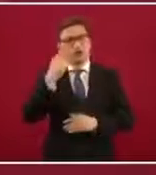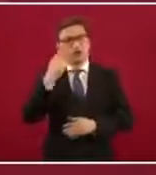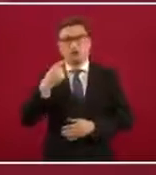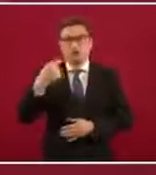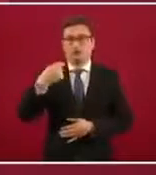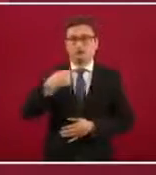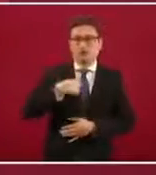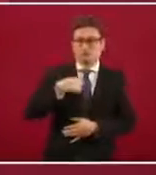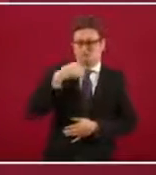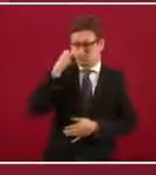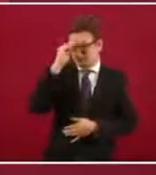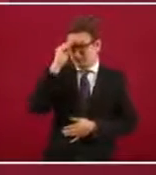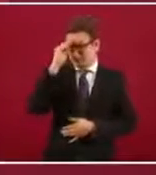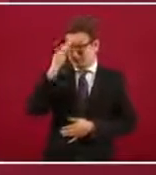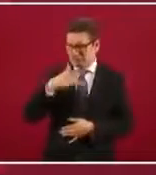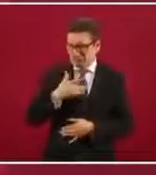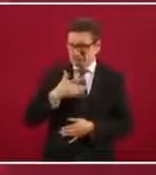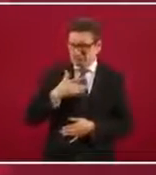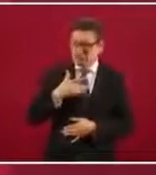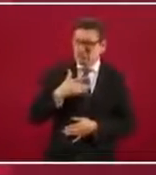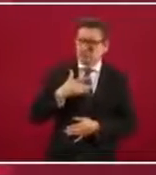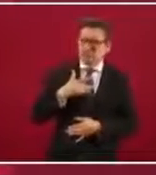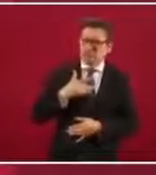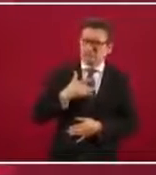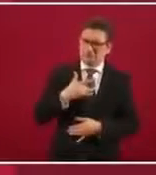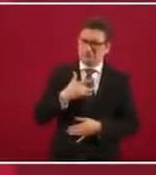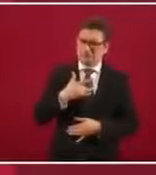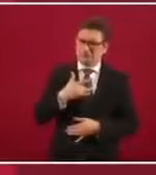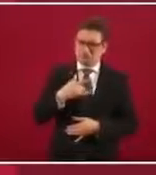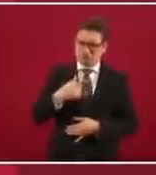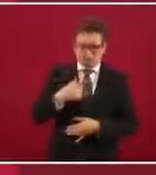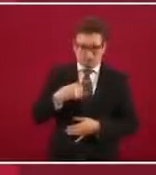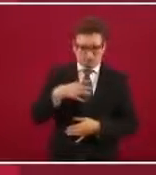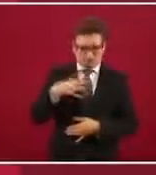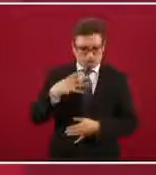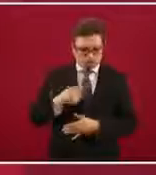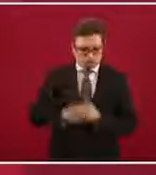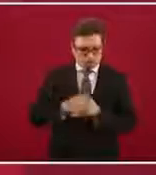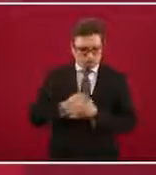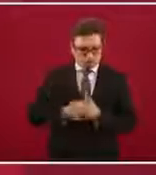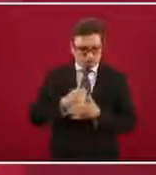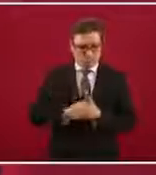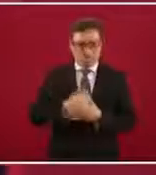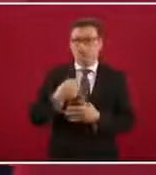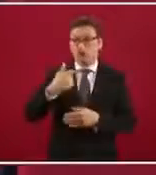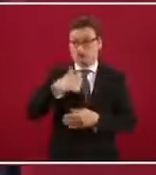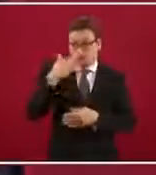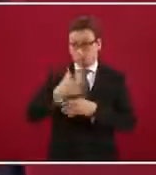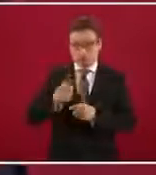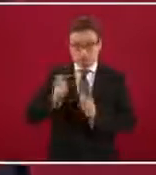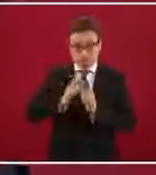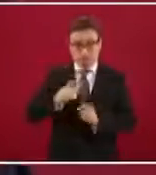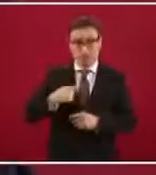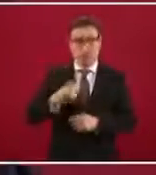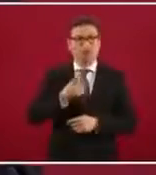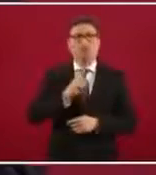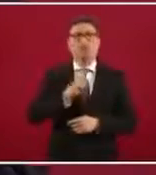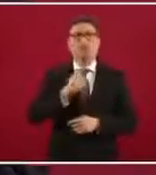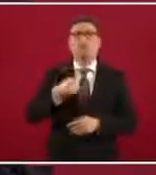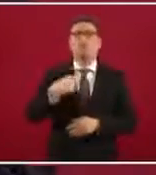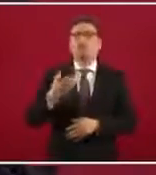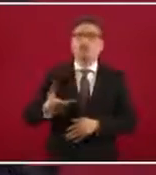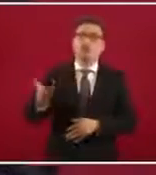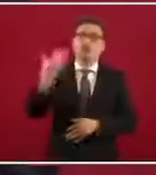porque me tocaron mi orgullo, porque no lucho por cargos, por puestos, no luchaba por